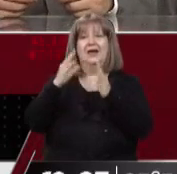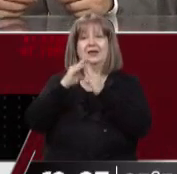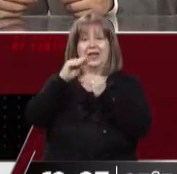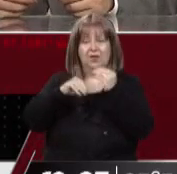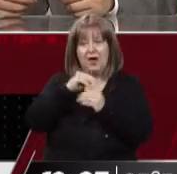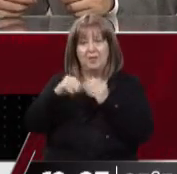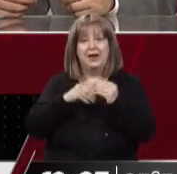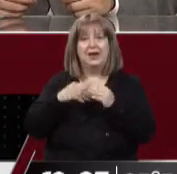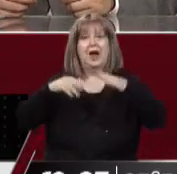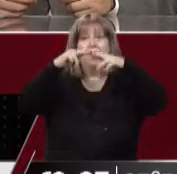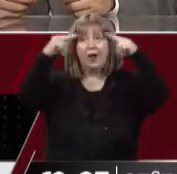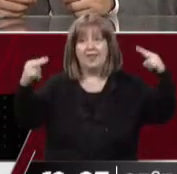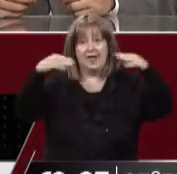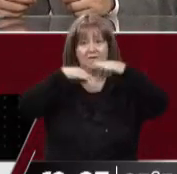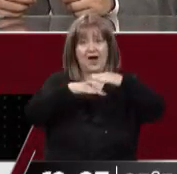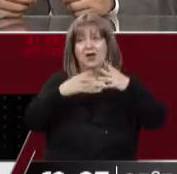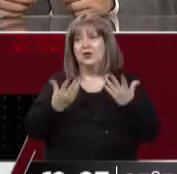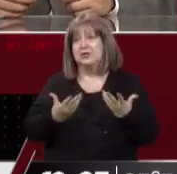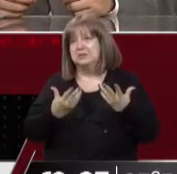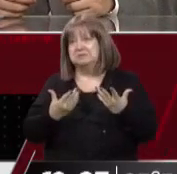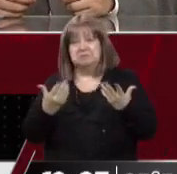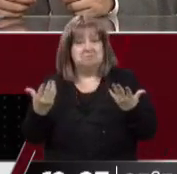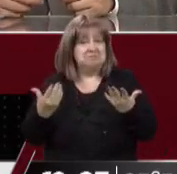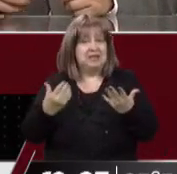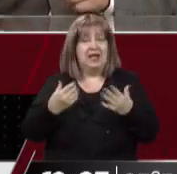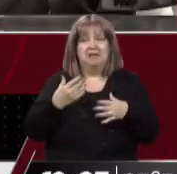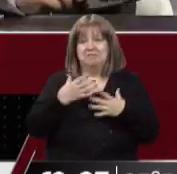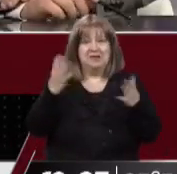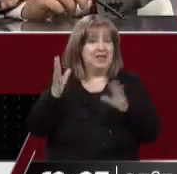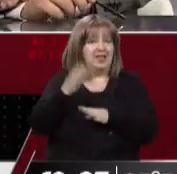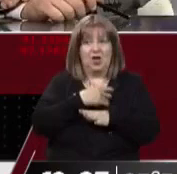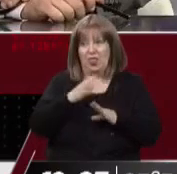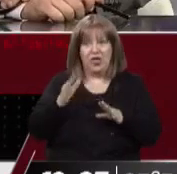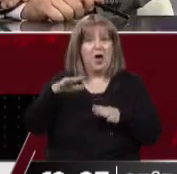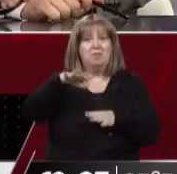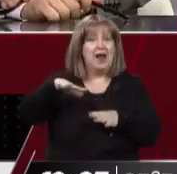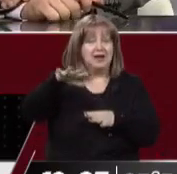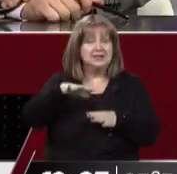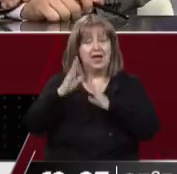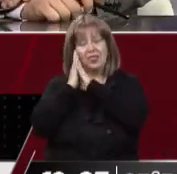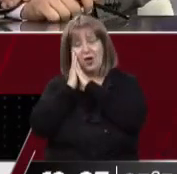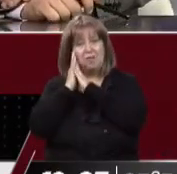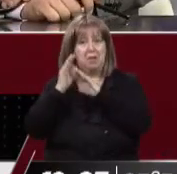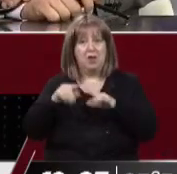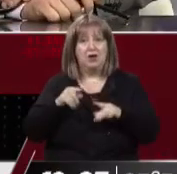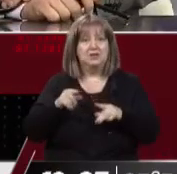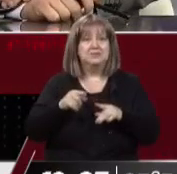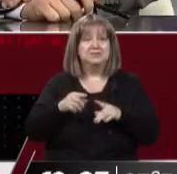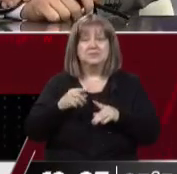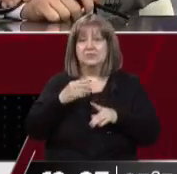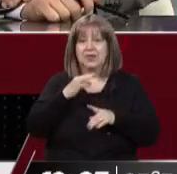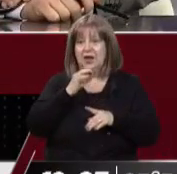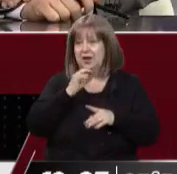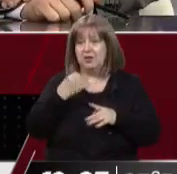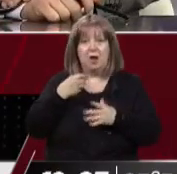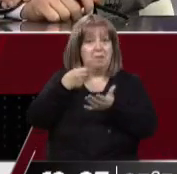familia, abajo de un puente. ¡Qué aventura, qué bueno! Una estrella, tremendo, tremendo. De todo. O sea, a veces, siempre hablamos porque es una locura. Viajar de esta